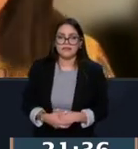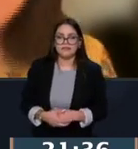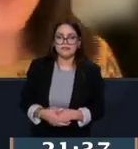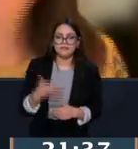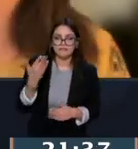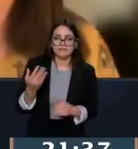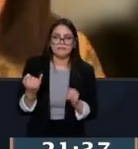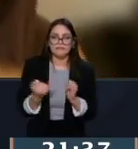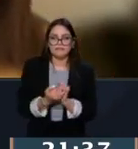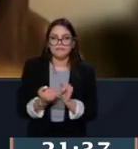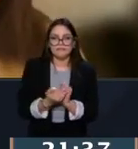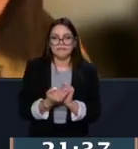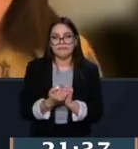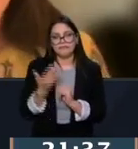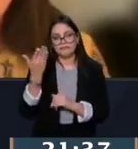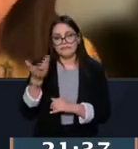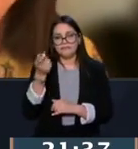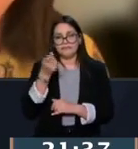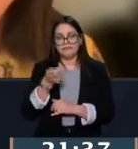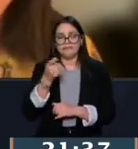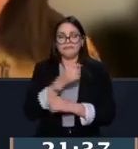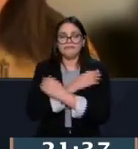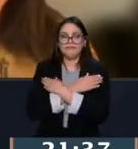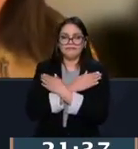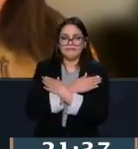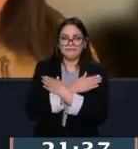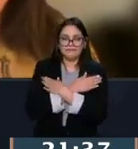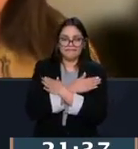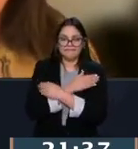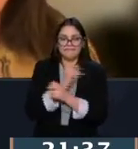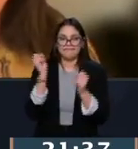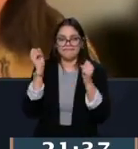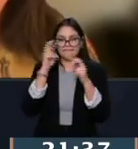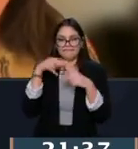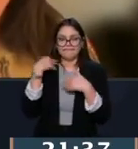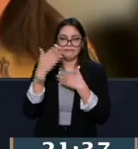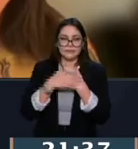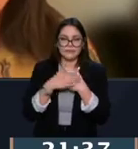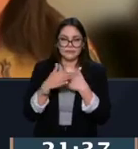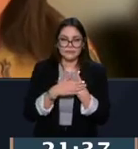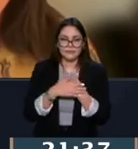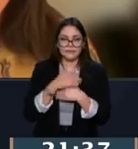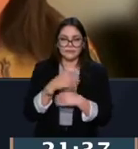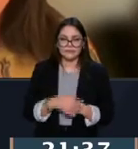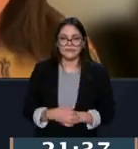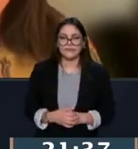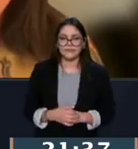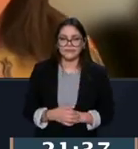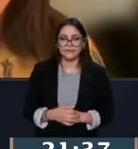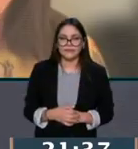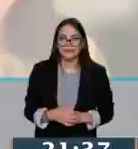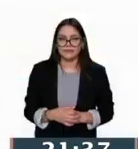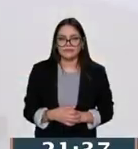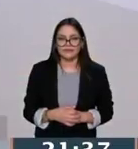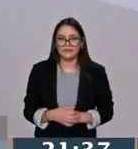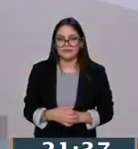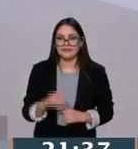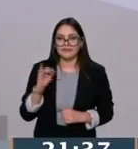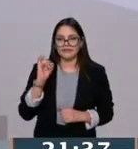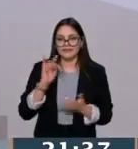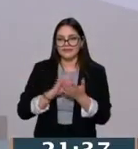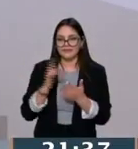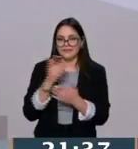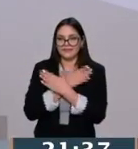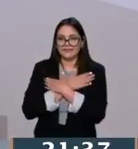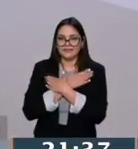mando un abrazo muy fuerte, un beso y espero que nos encontremos la próxima semana por acá. Seguro. Un